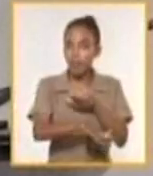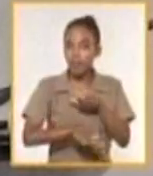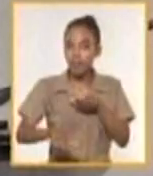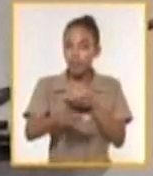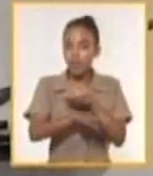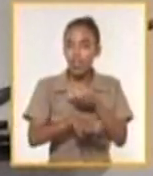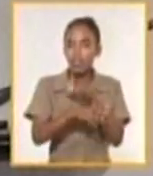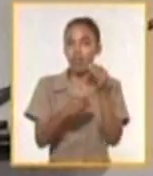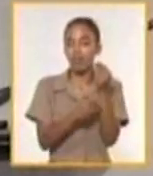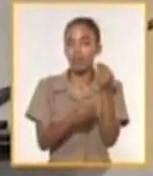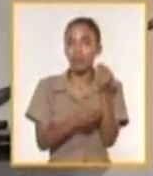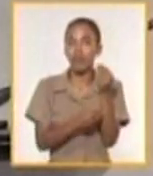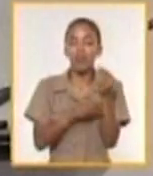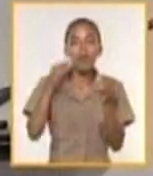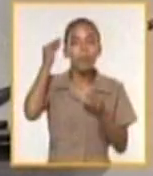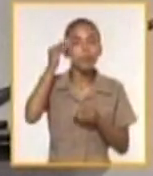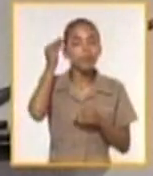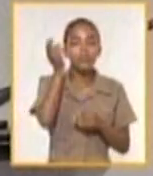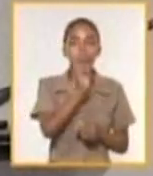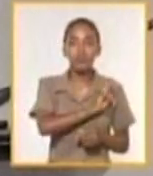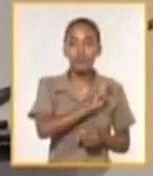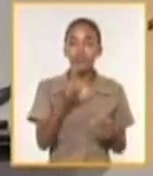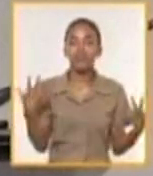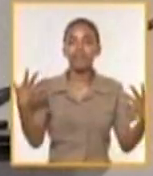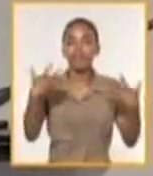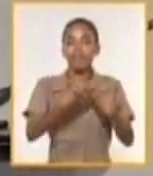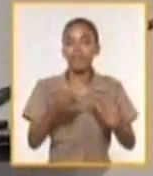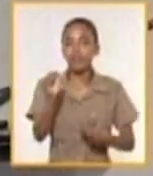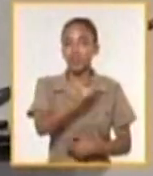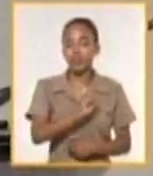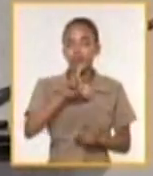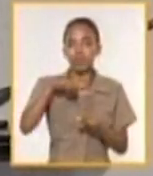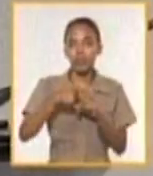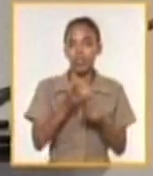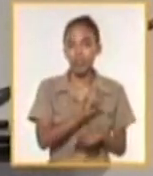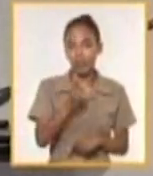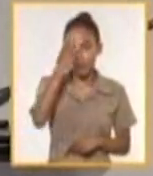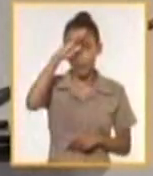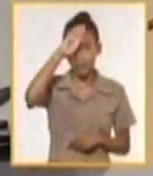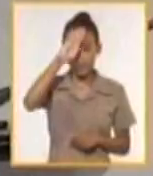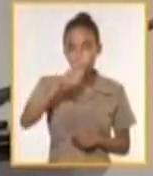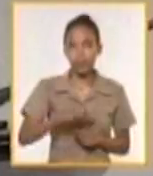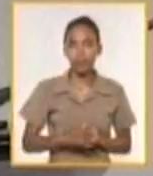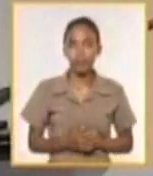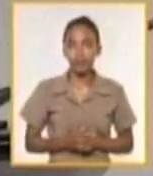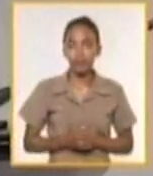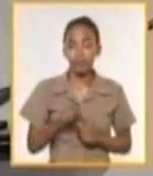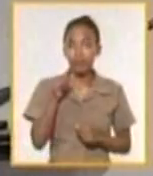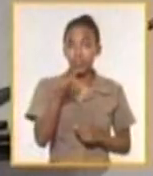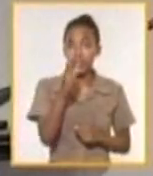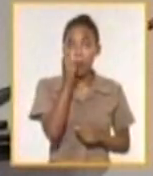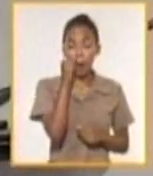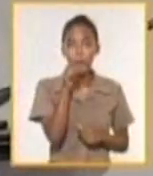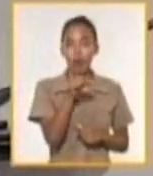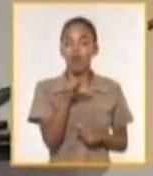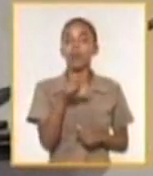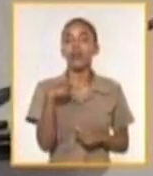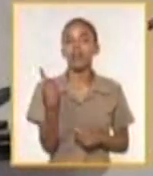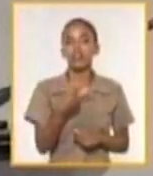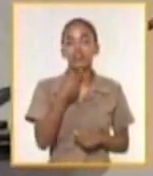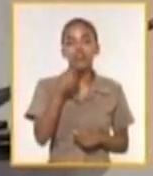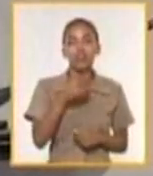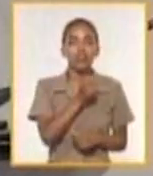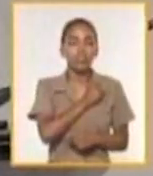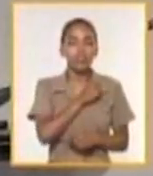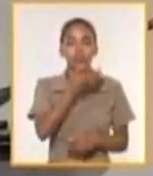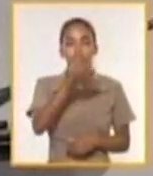revolucionario, su afiliación al socialismo y a la Revolución cubana. De Armando Jar, pues quisimos conversar